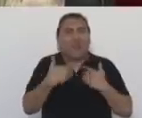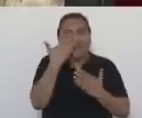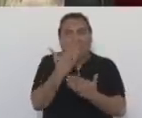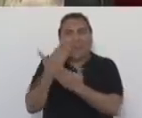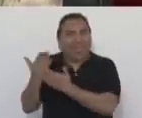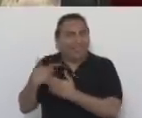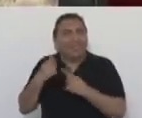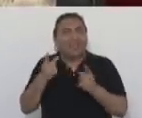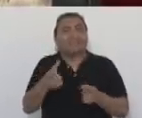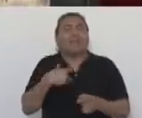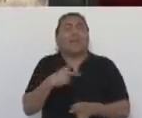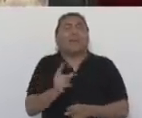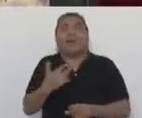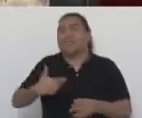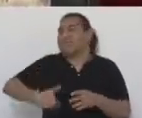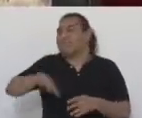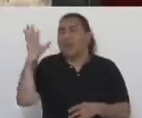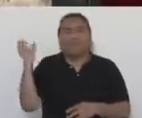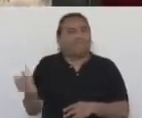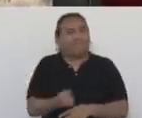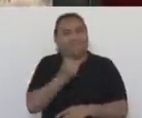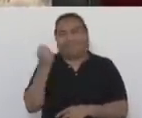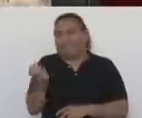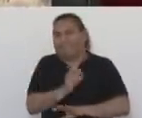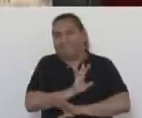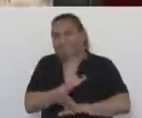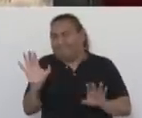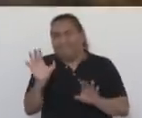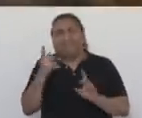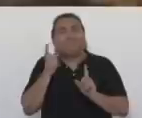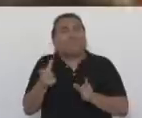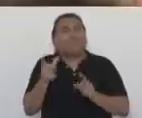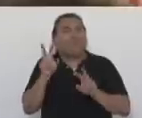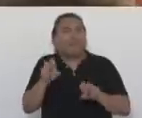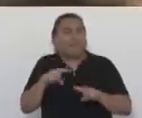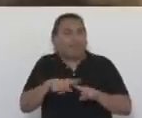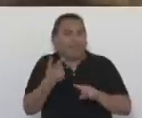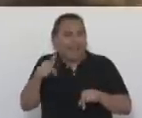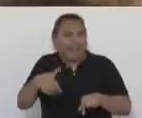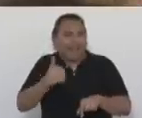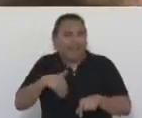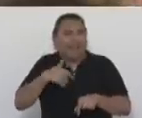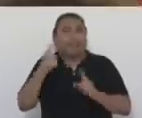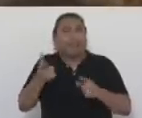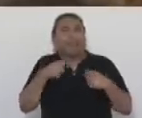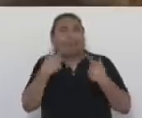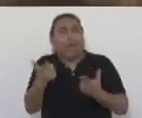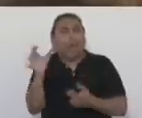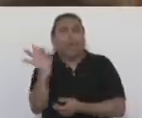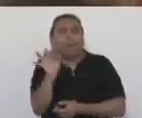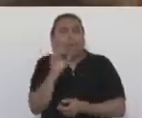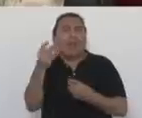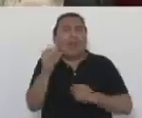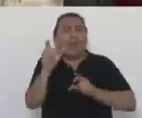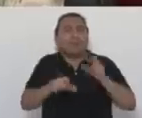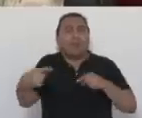mí, el valor más importante y a la vez más escaso de la política argentina, la posibilidad de entender que los adversarios